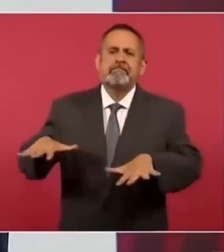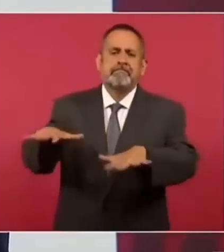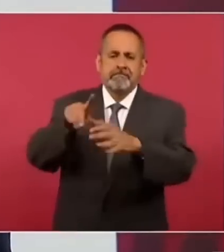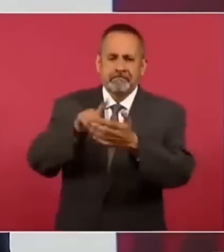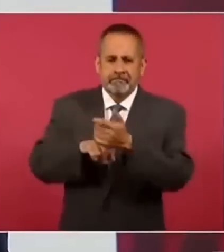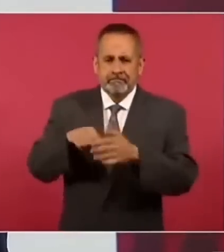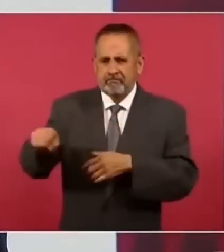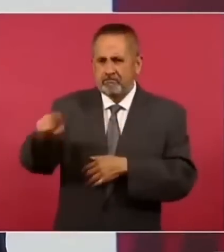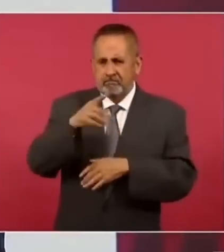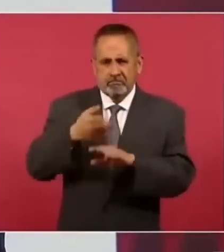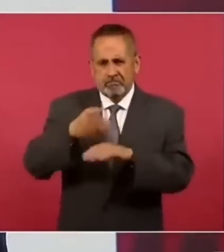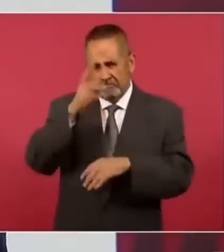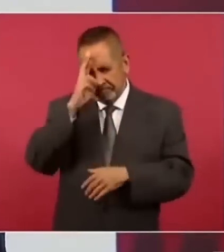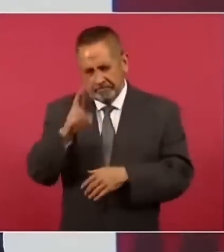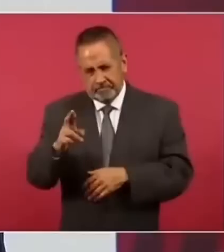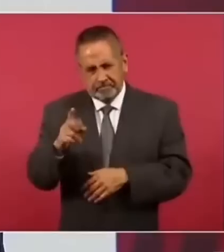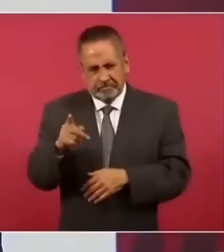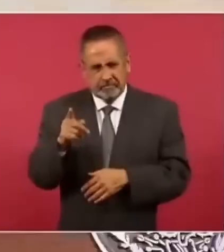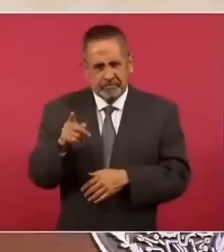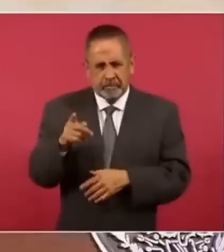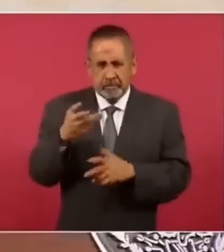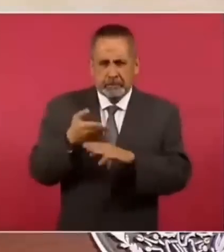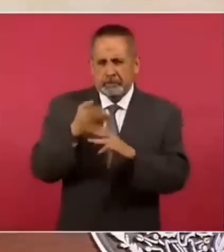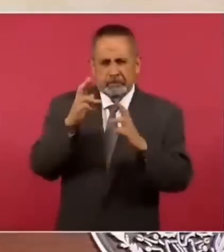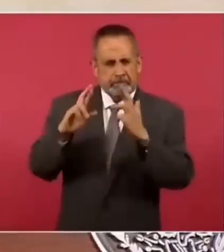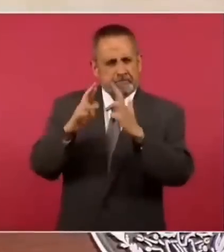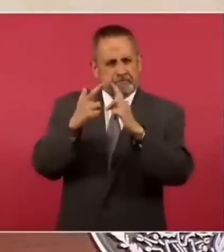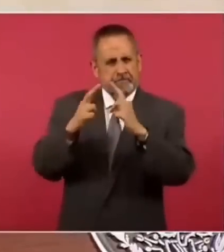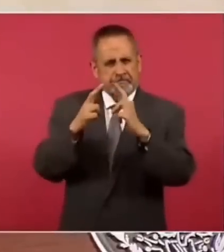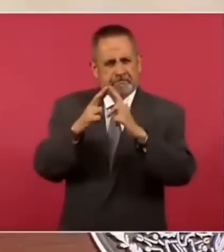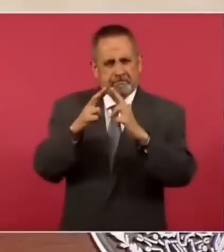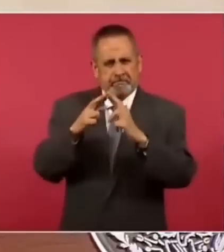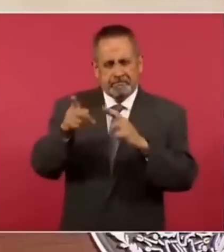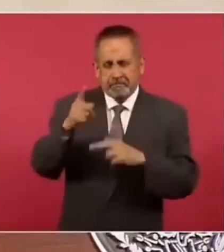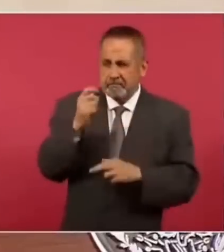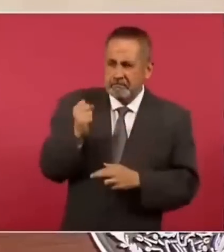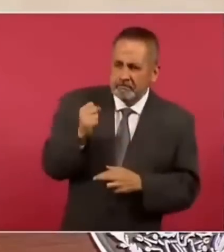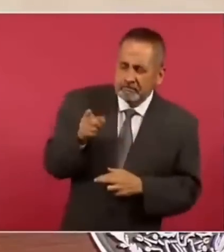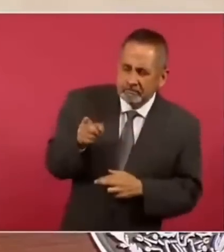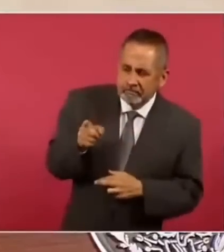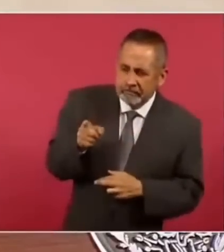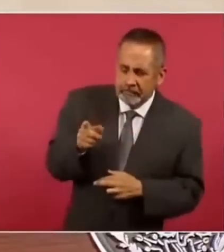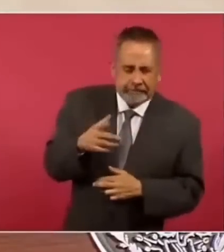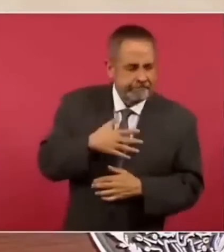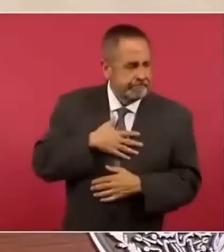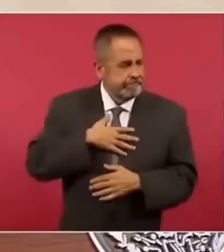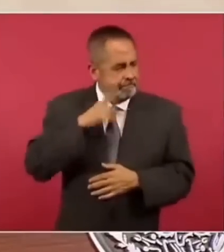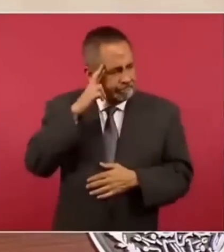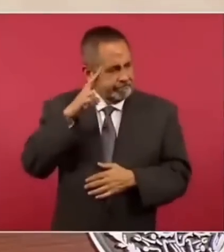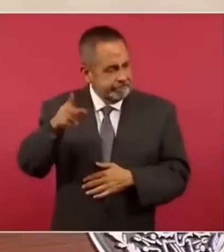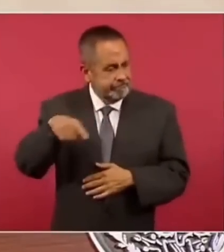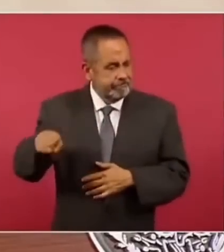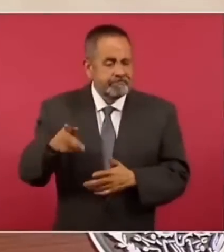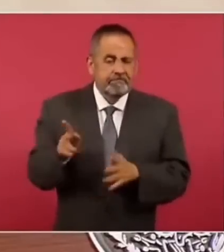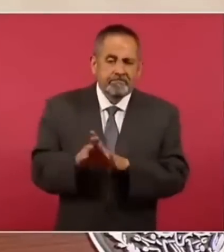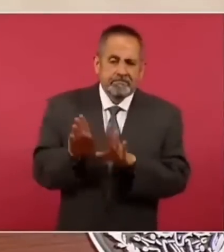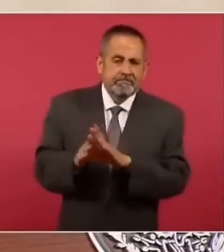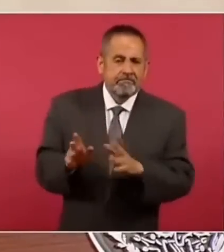es muy respetuoso, muy religioso, y él muy respetuoso del pueblo.